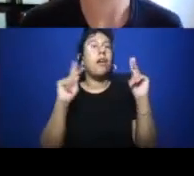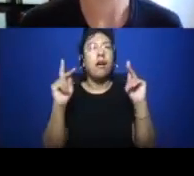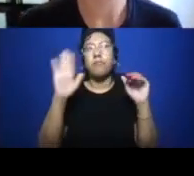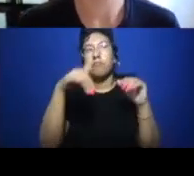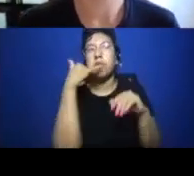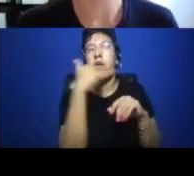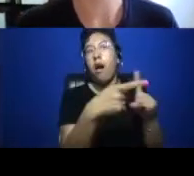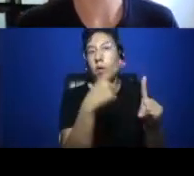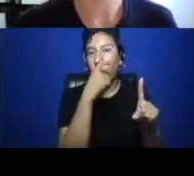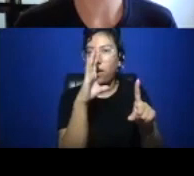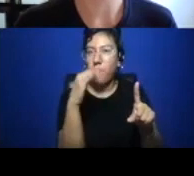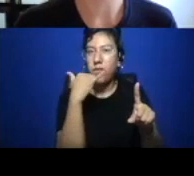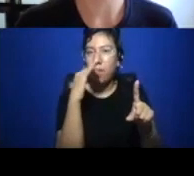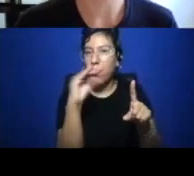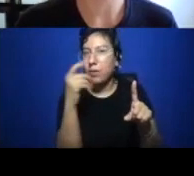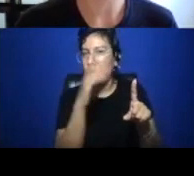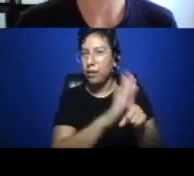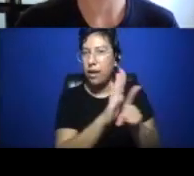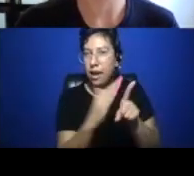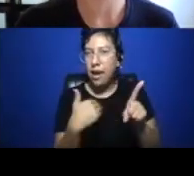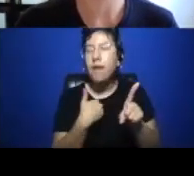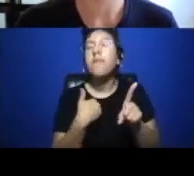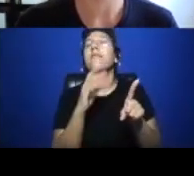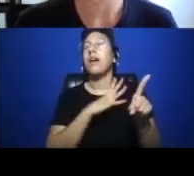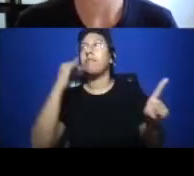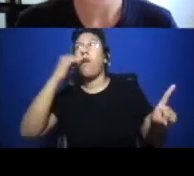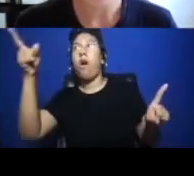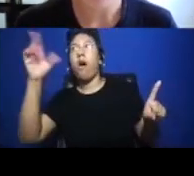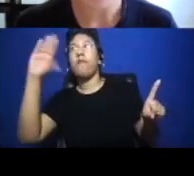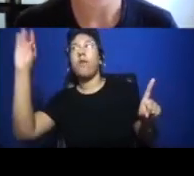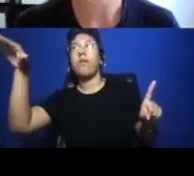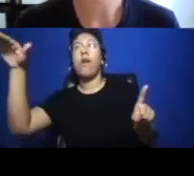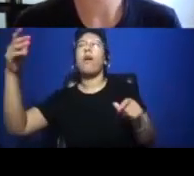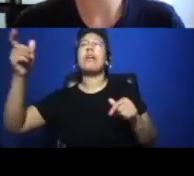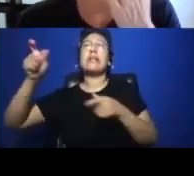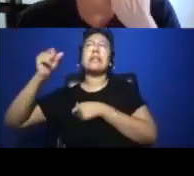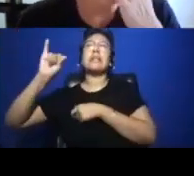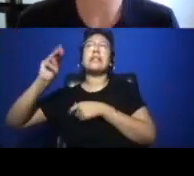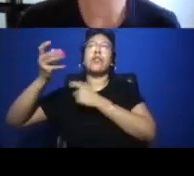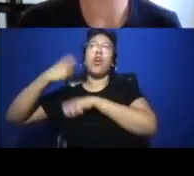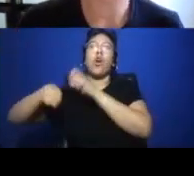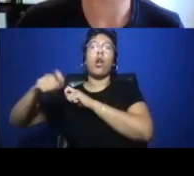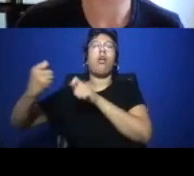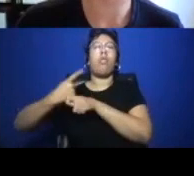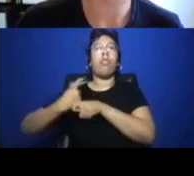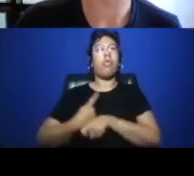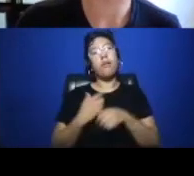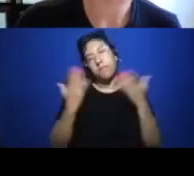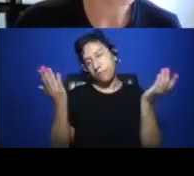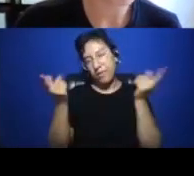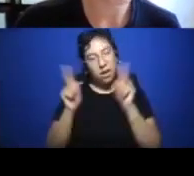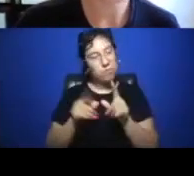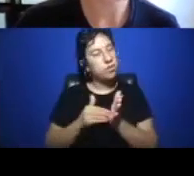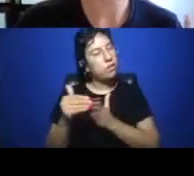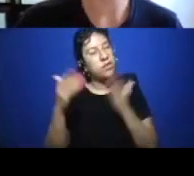y cosas así, que están tratando de robar sus mensajes de texto. También sucede